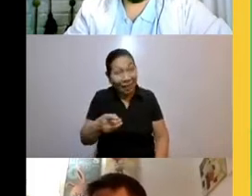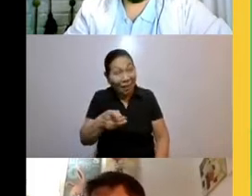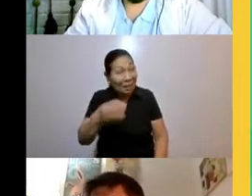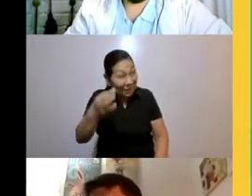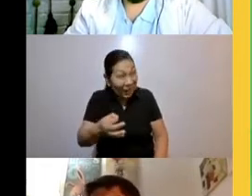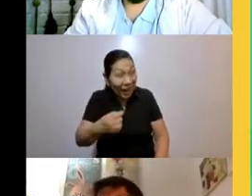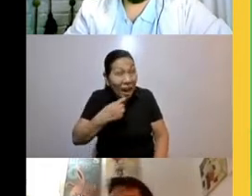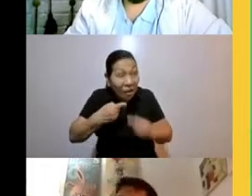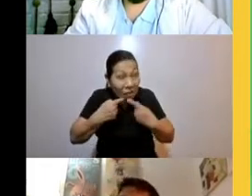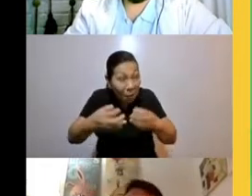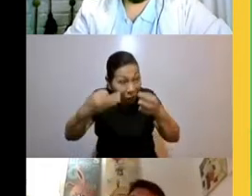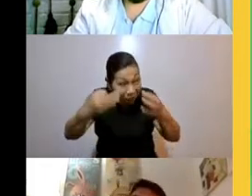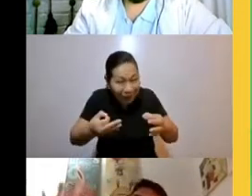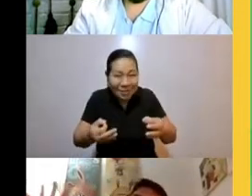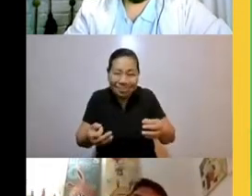mucha información